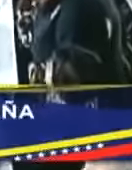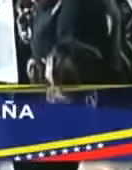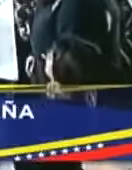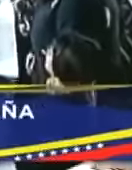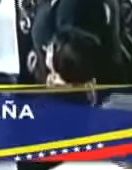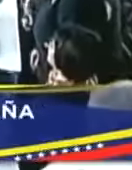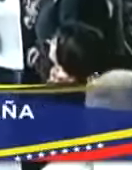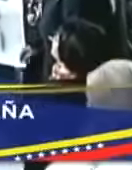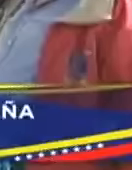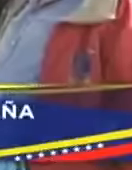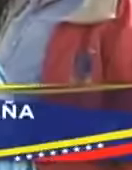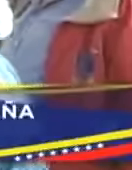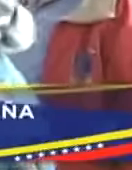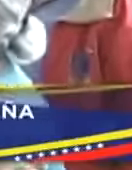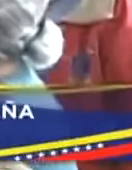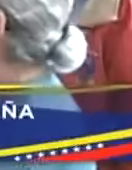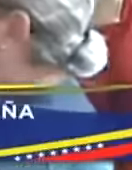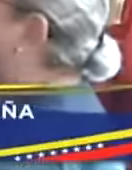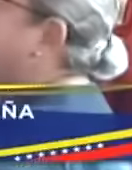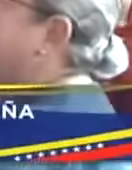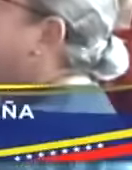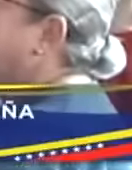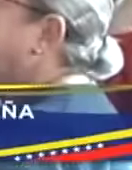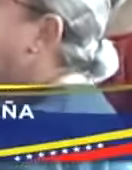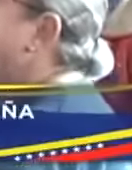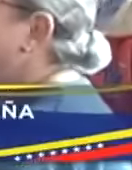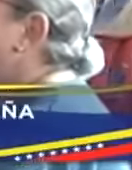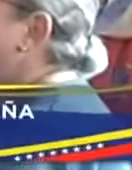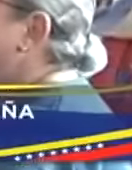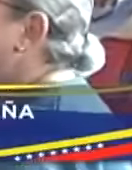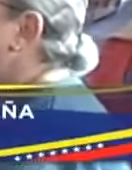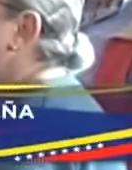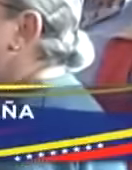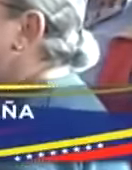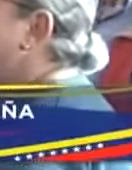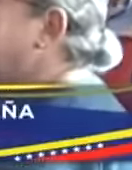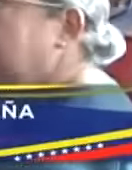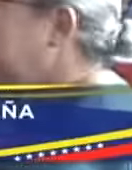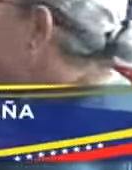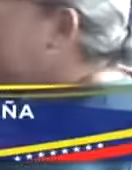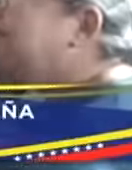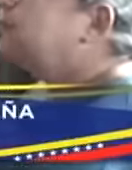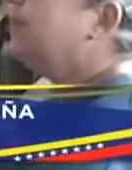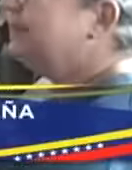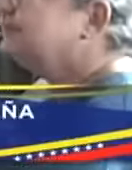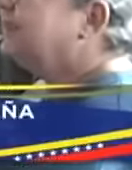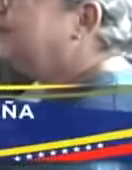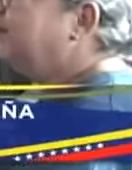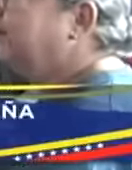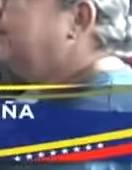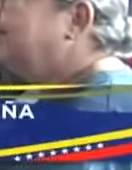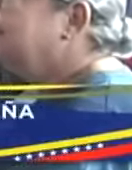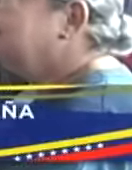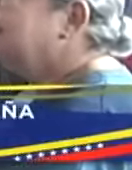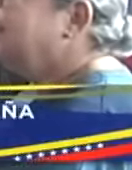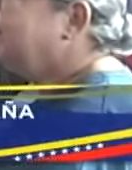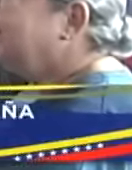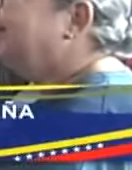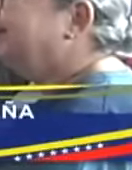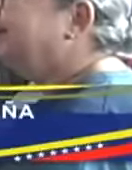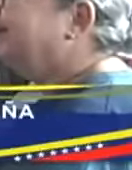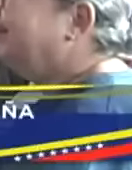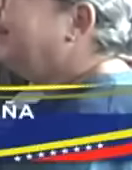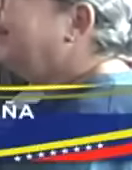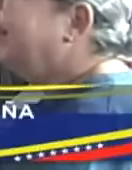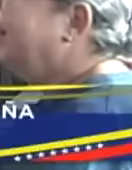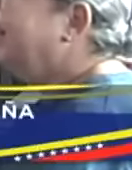de Maduro. Continúa pues el jefe de Estado venezolano saludando a las distintas autoridades que están acá presentes